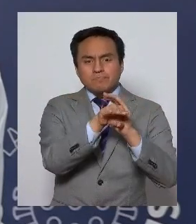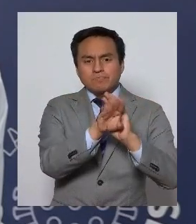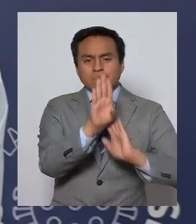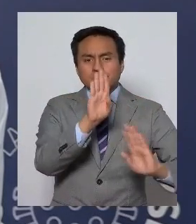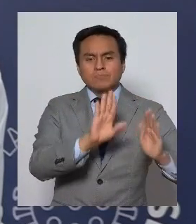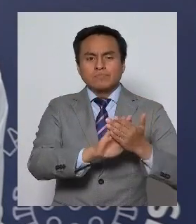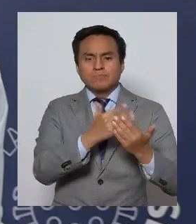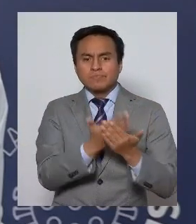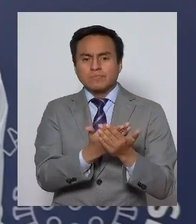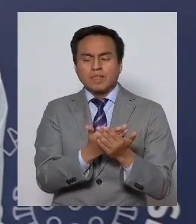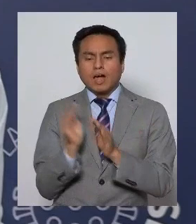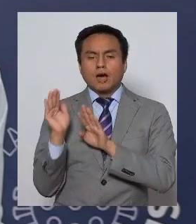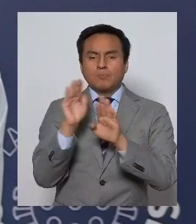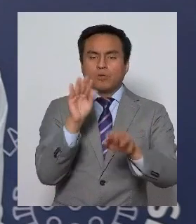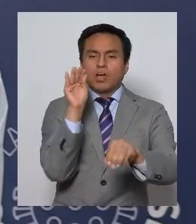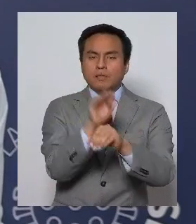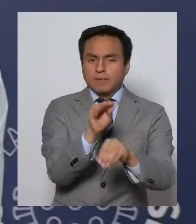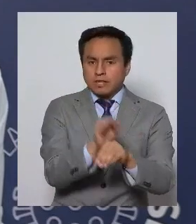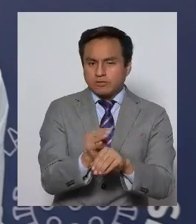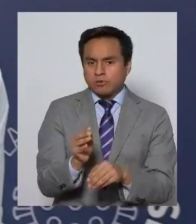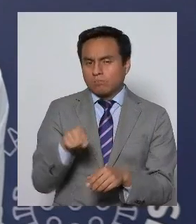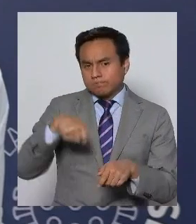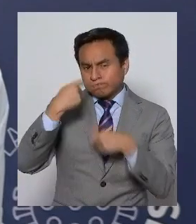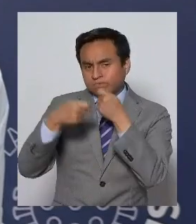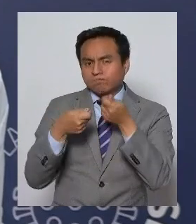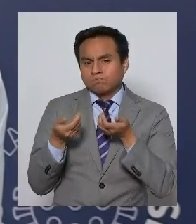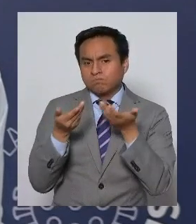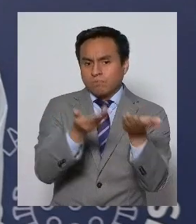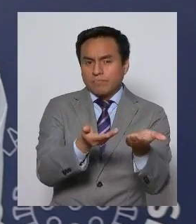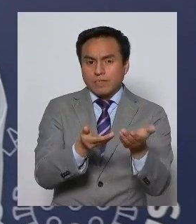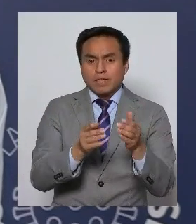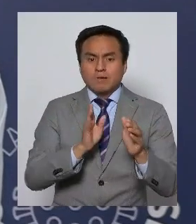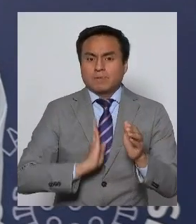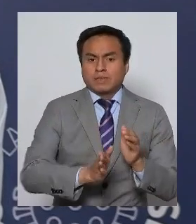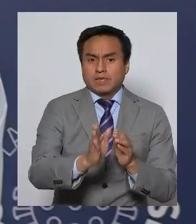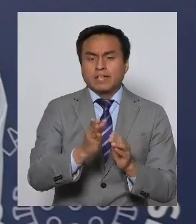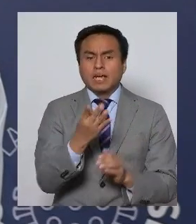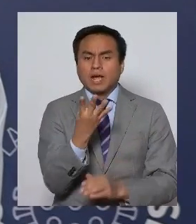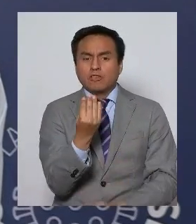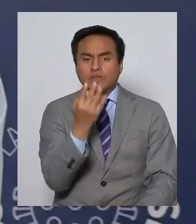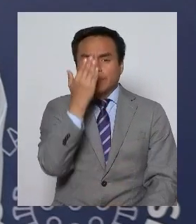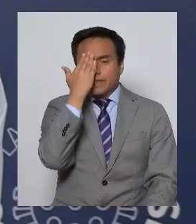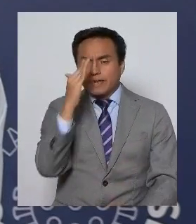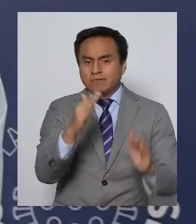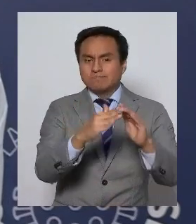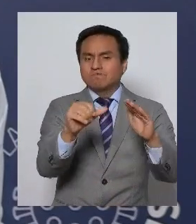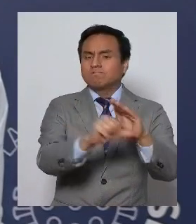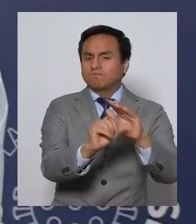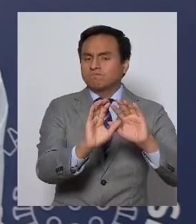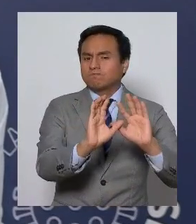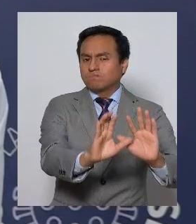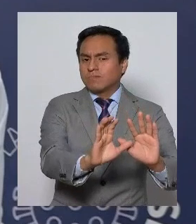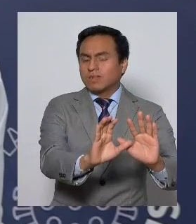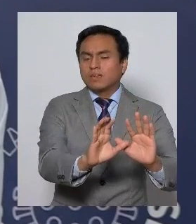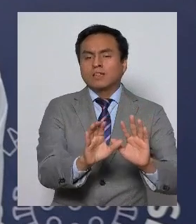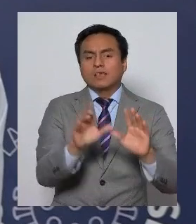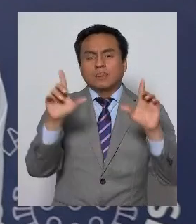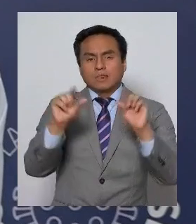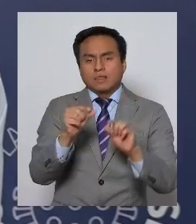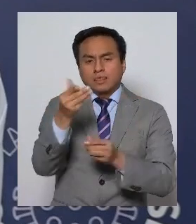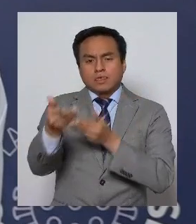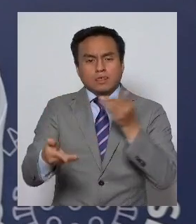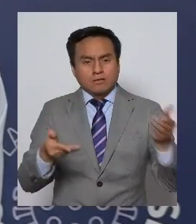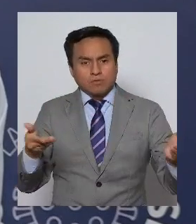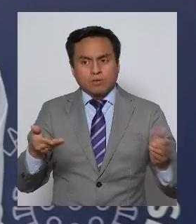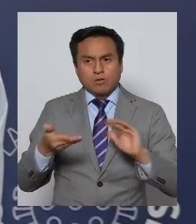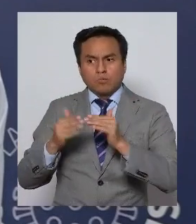tener un apoyo para alimentación, para poder mantener el aislamiento los 14 días, para disminuir los contagios entre ellos y